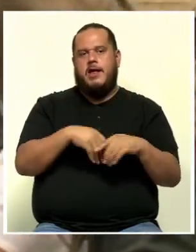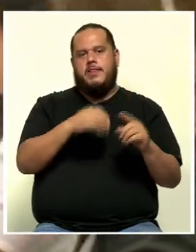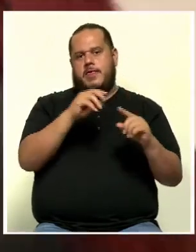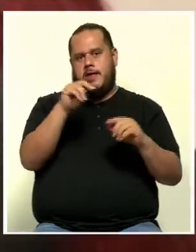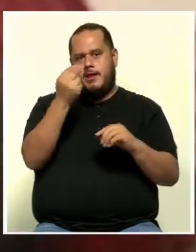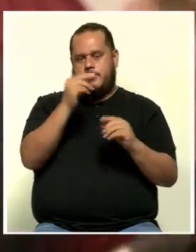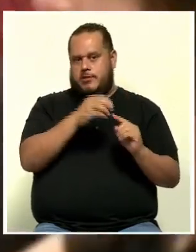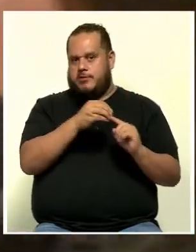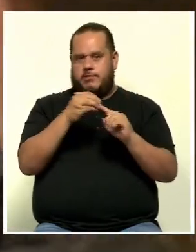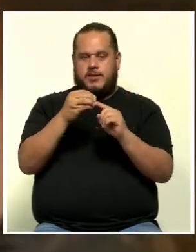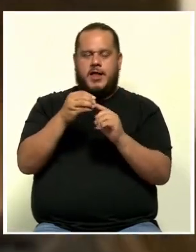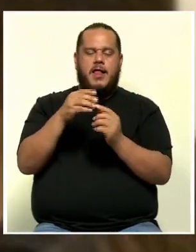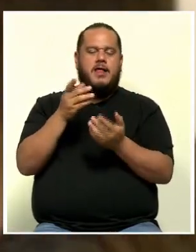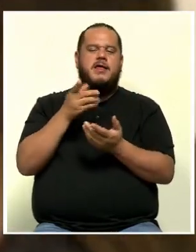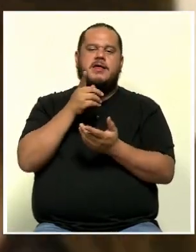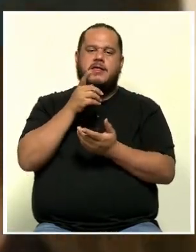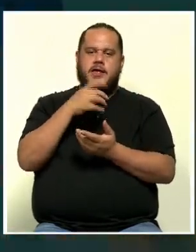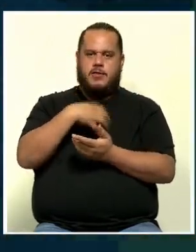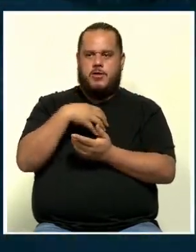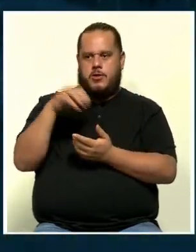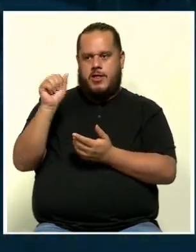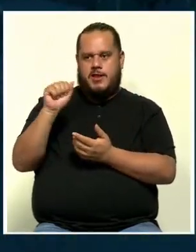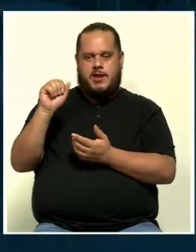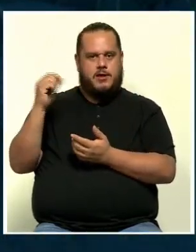periodista Andrea González.